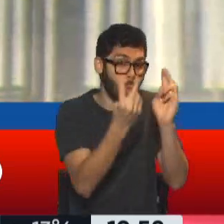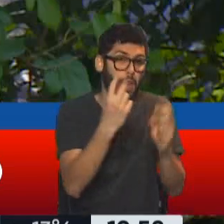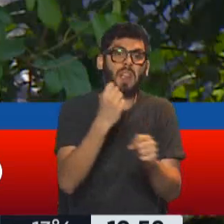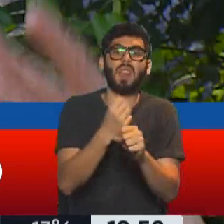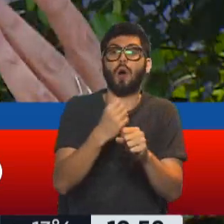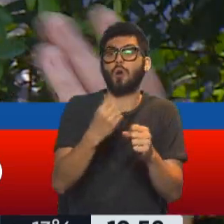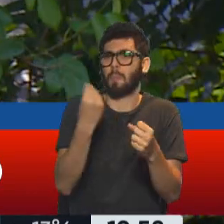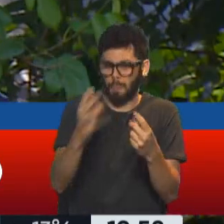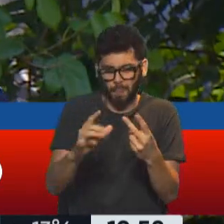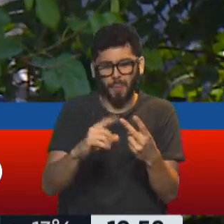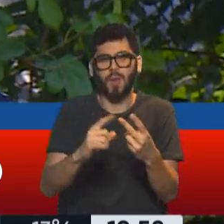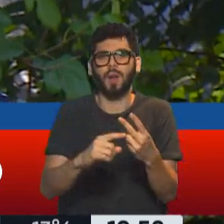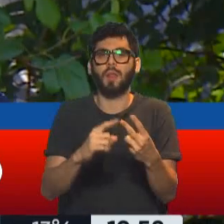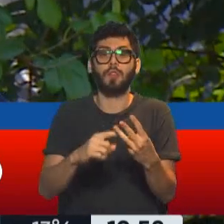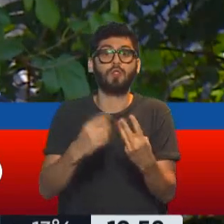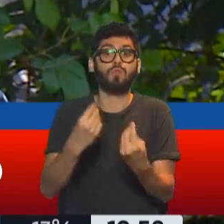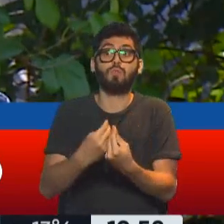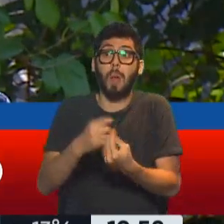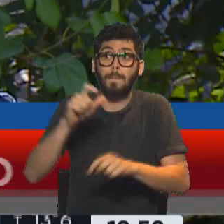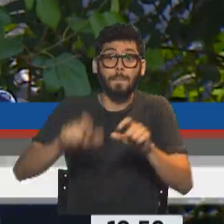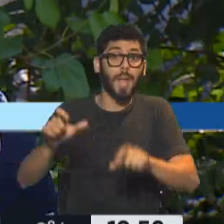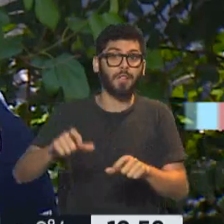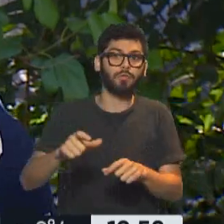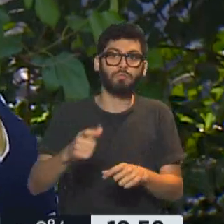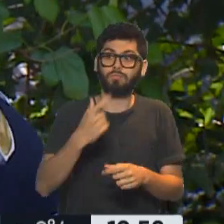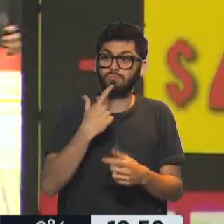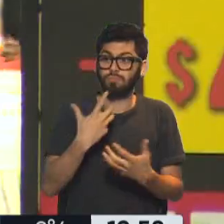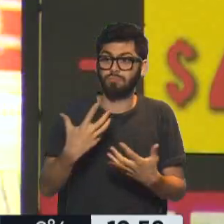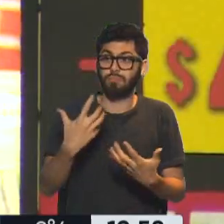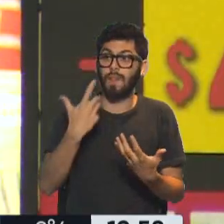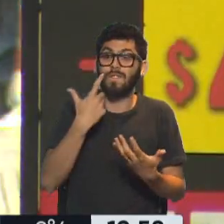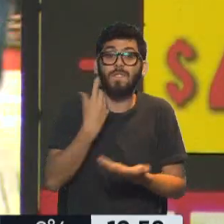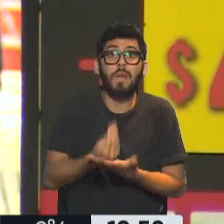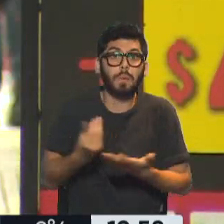trabajo, hay mucha gente que está en condiciones de vulnerabilidad habitacional severa.